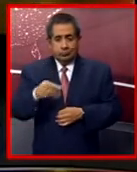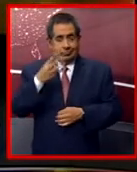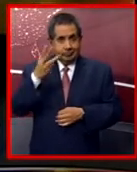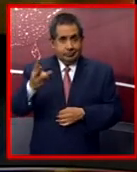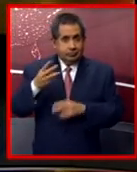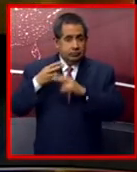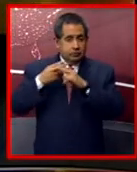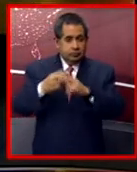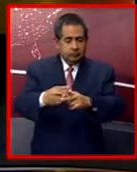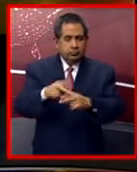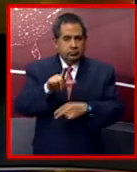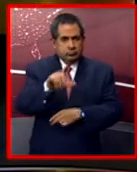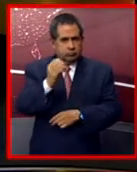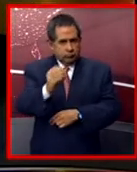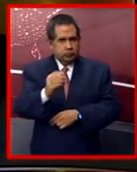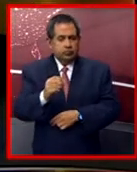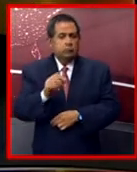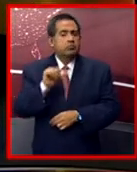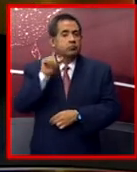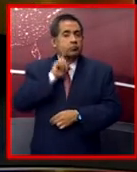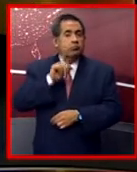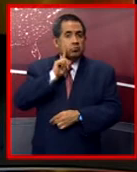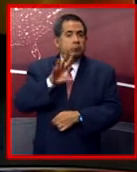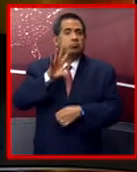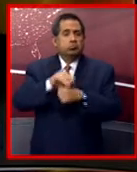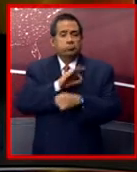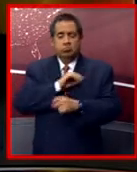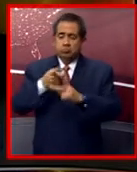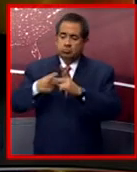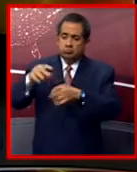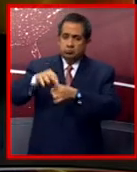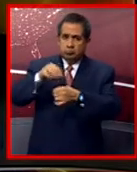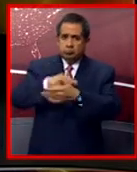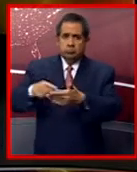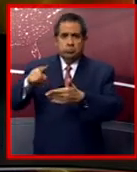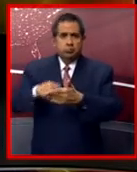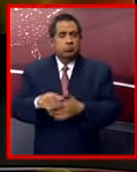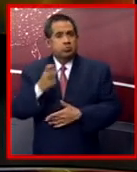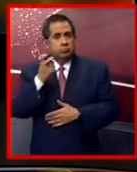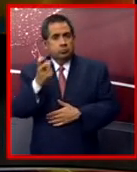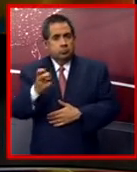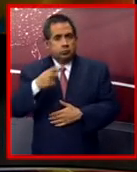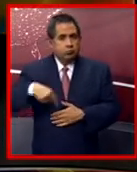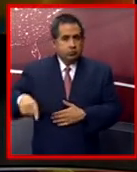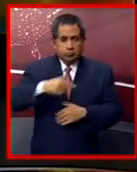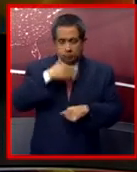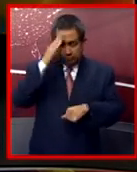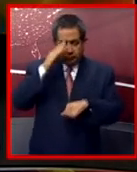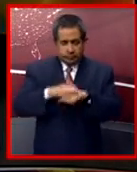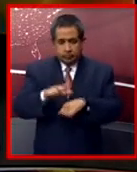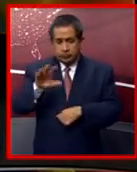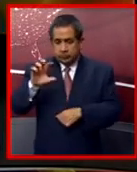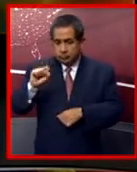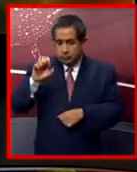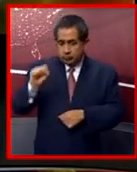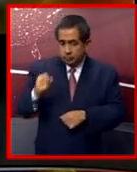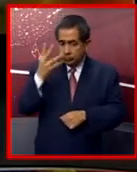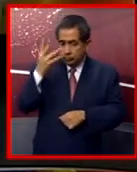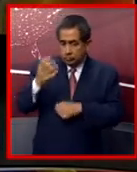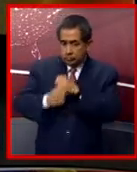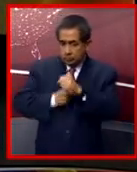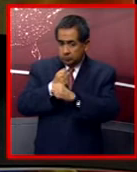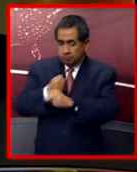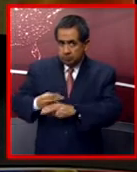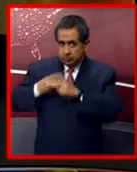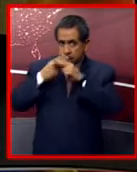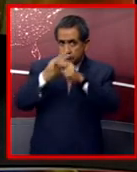se reconoció el derecho de la mujer a votar y ser votada para puestos de elección popular. Es por ello que para conmemorar el 64 aniversario de este